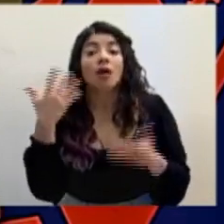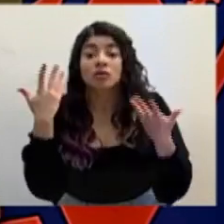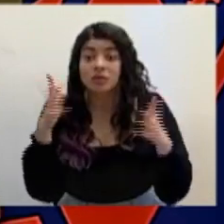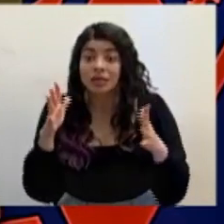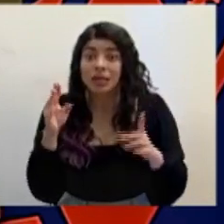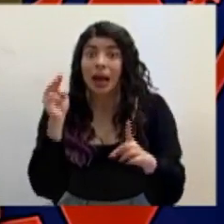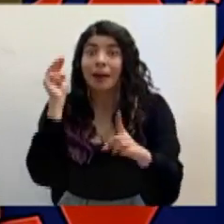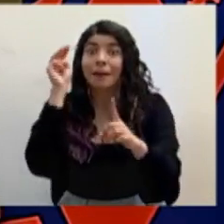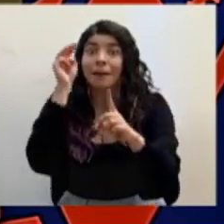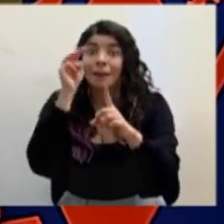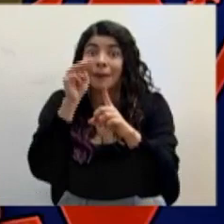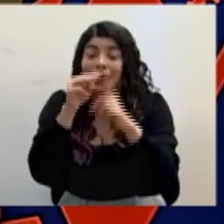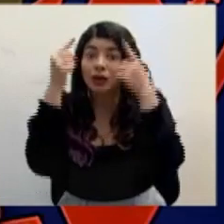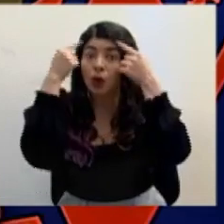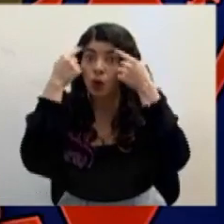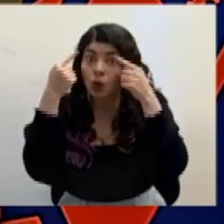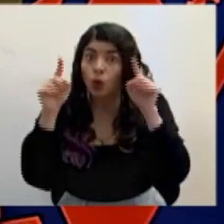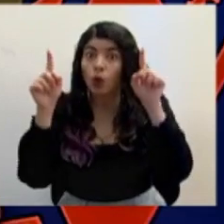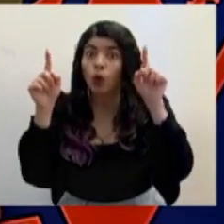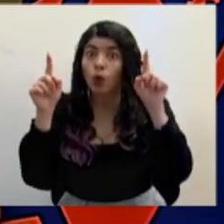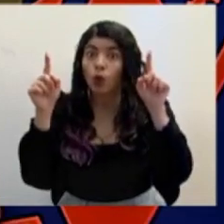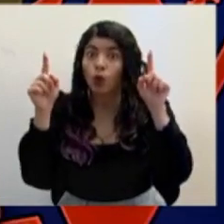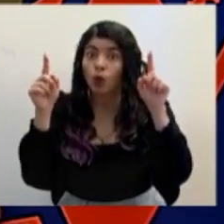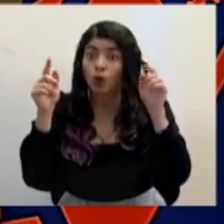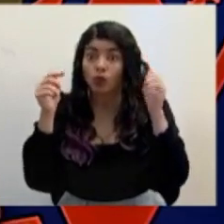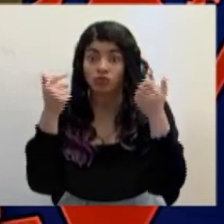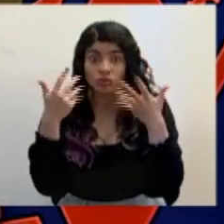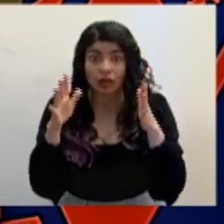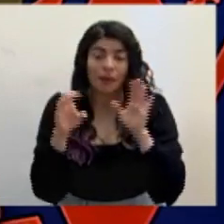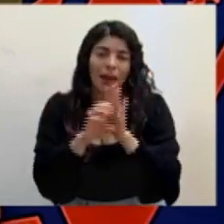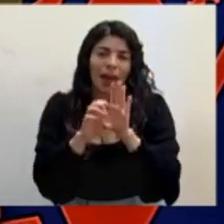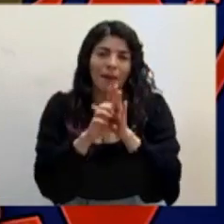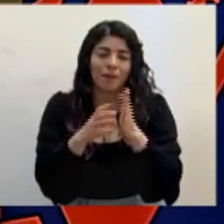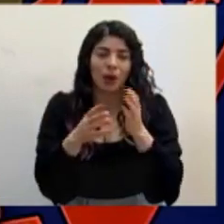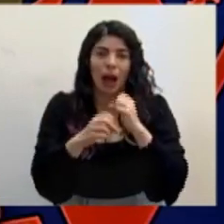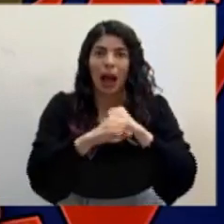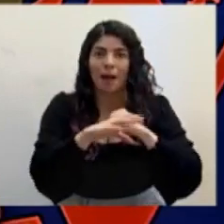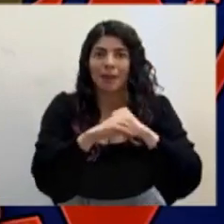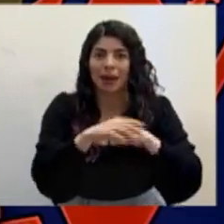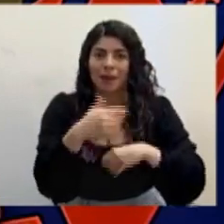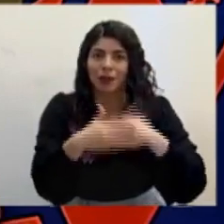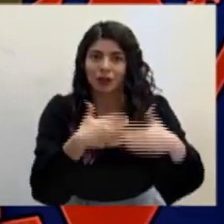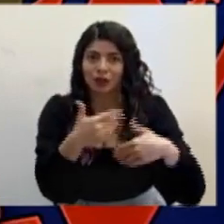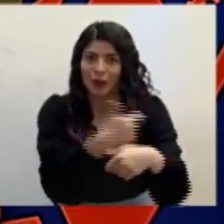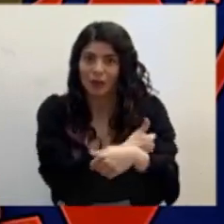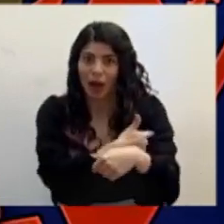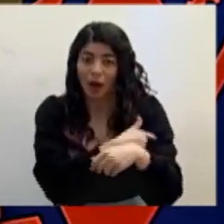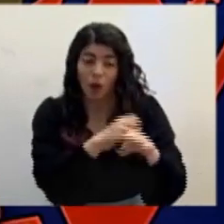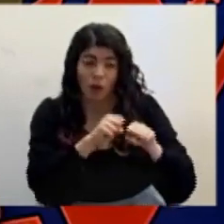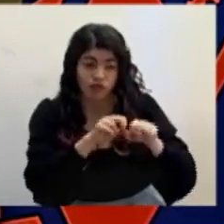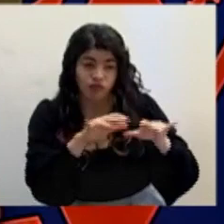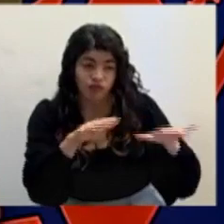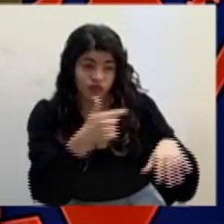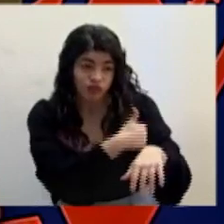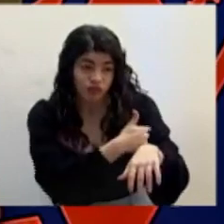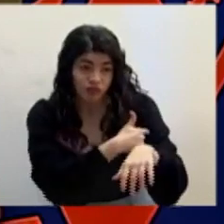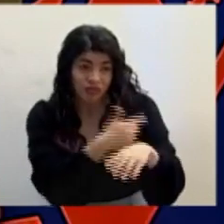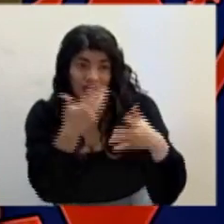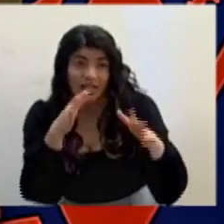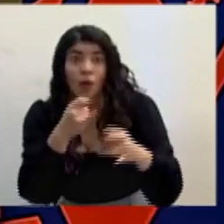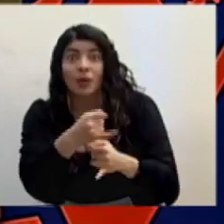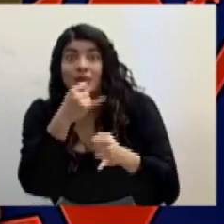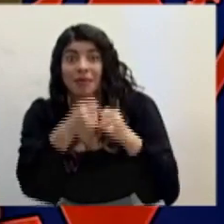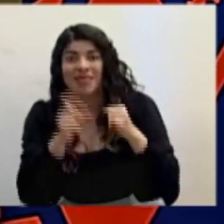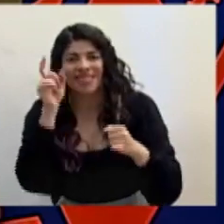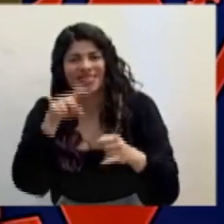cumplir la meta específica, en este caso una campaña como la campaña de vacunación, vamos a tener que hacer un rendimiento de